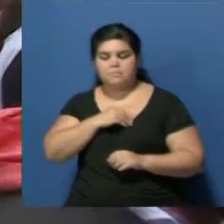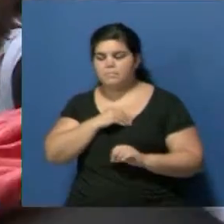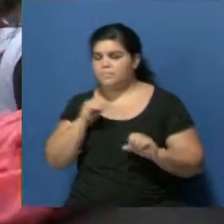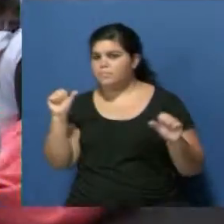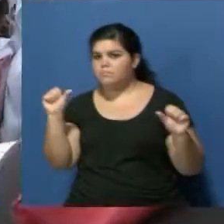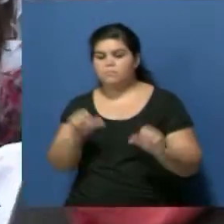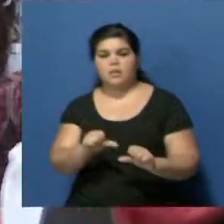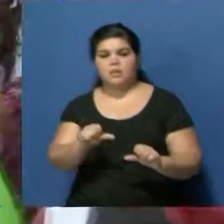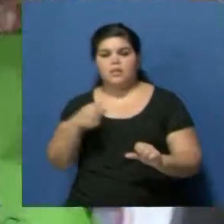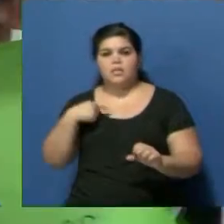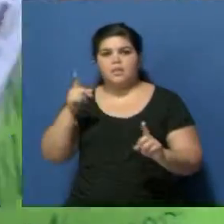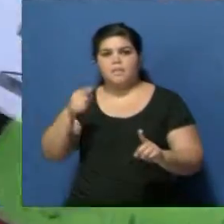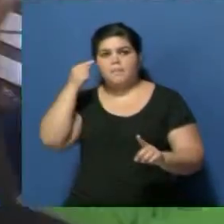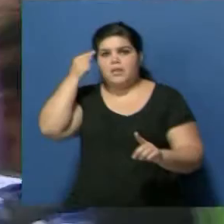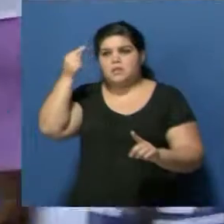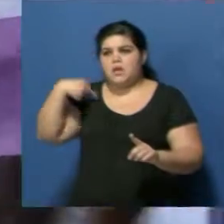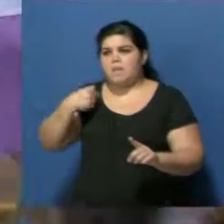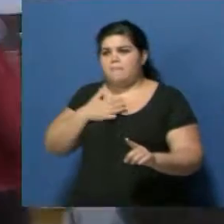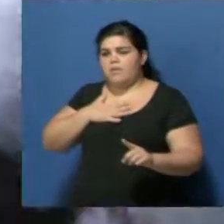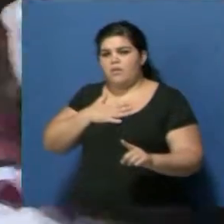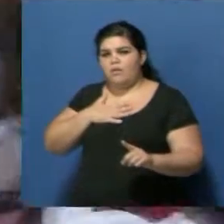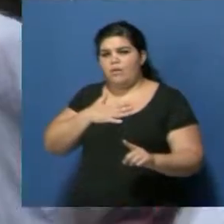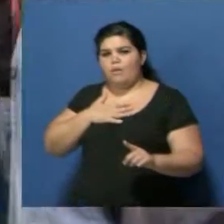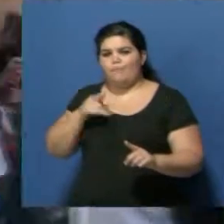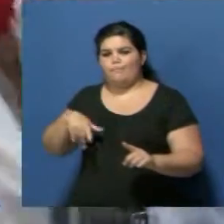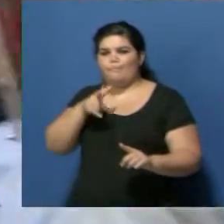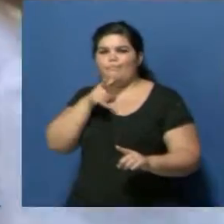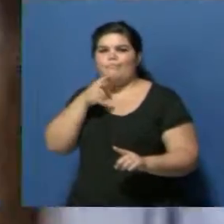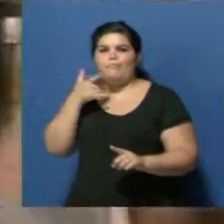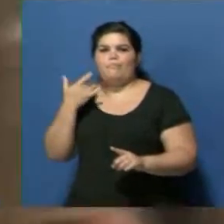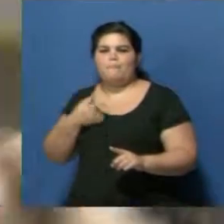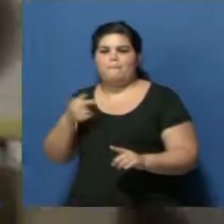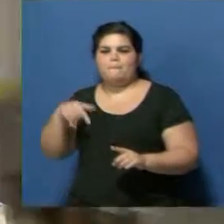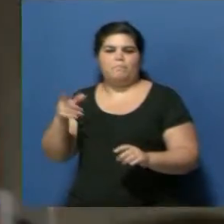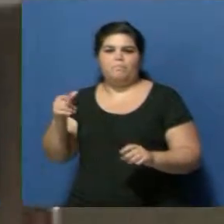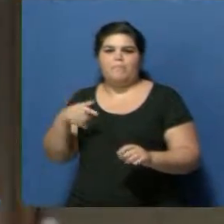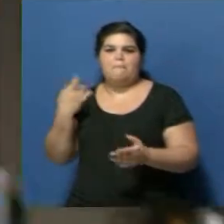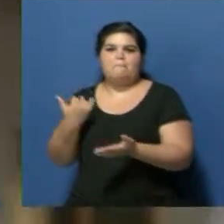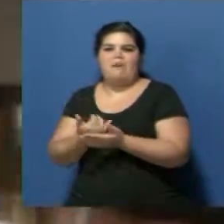que me hace pensar que tal vez lo mío es nada frente a las cosas que me cuentan.